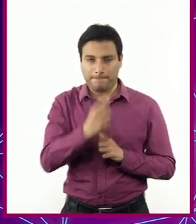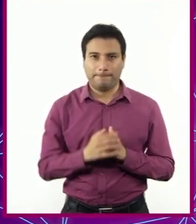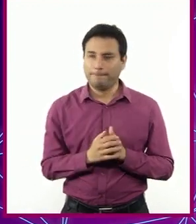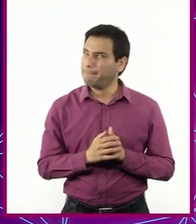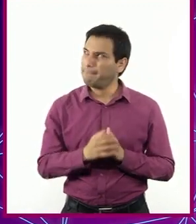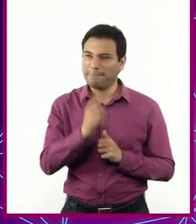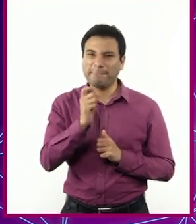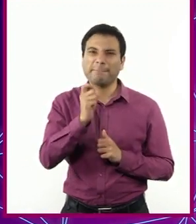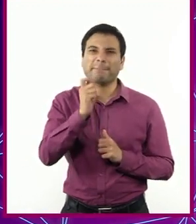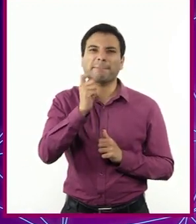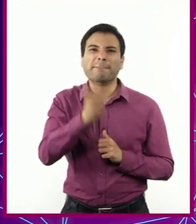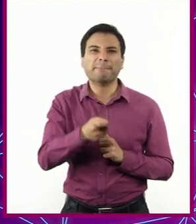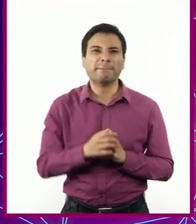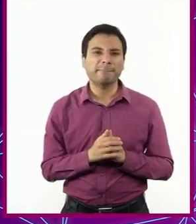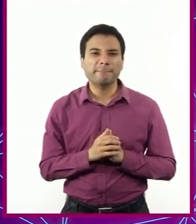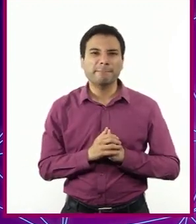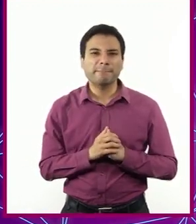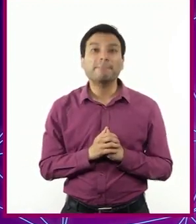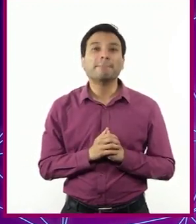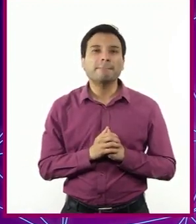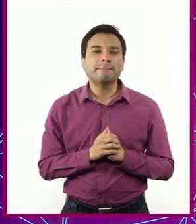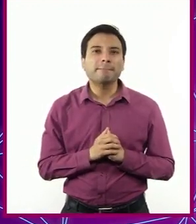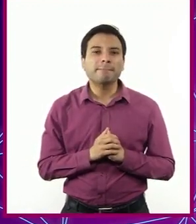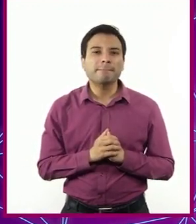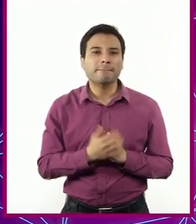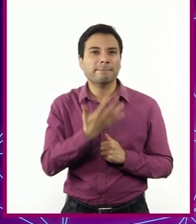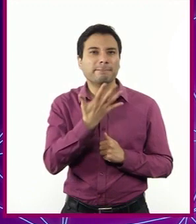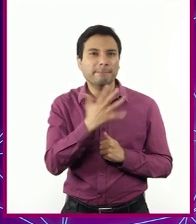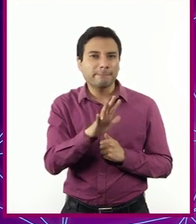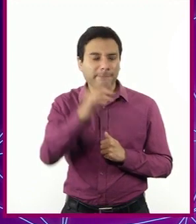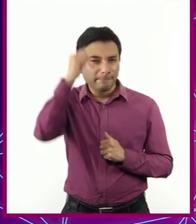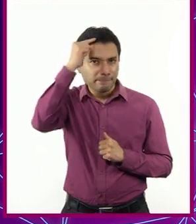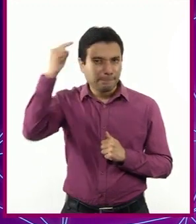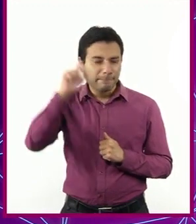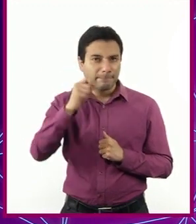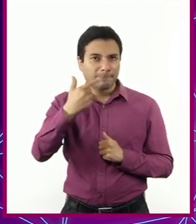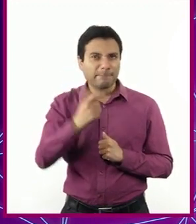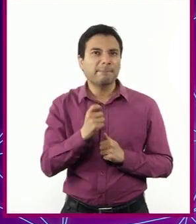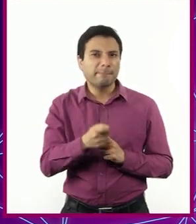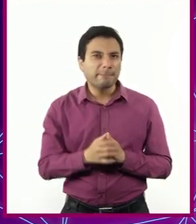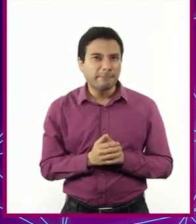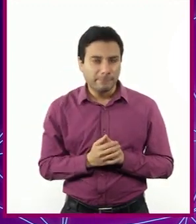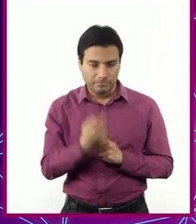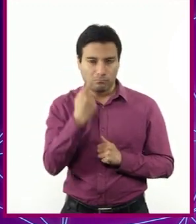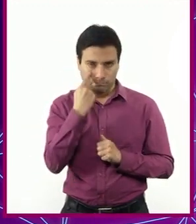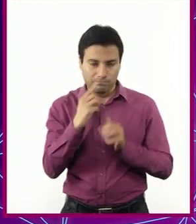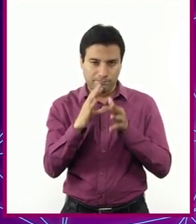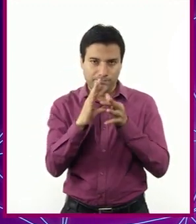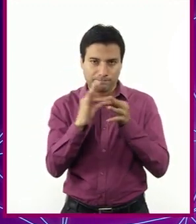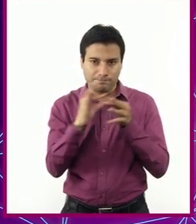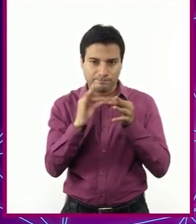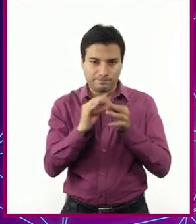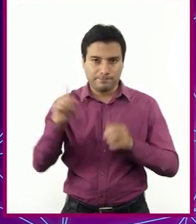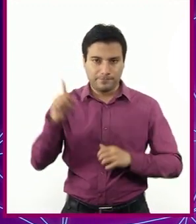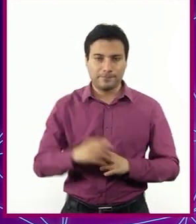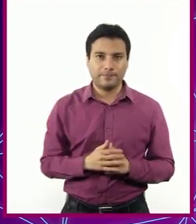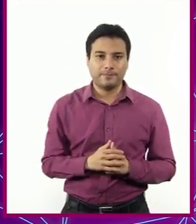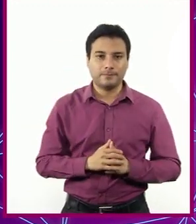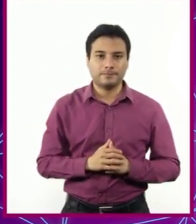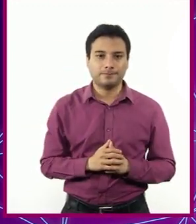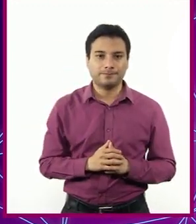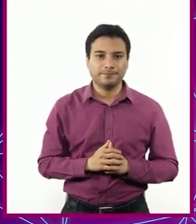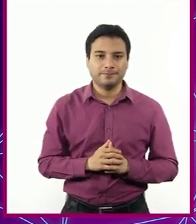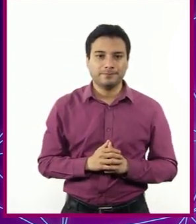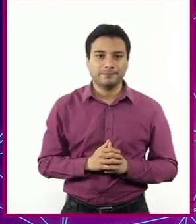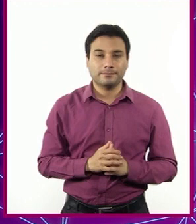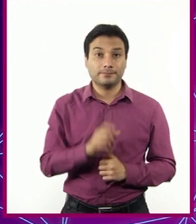quiere decir 10 a la 27 negativo? Apliquemos nuestra generalización. Sabemos